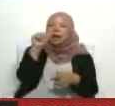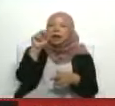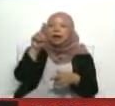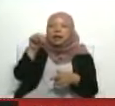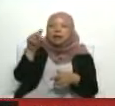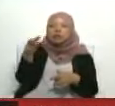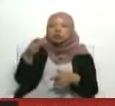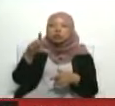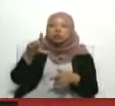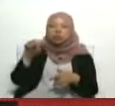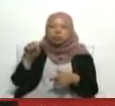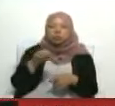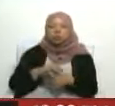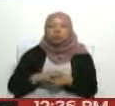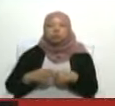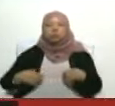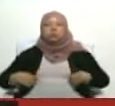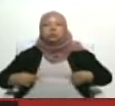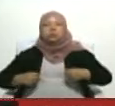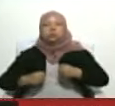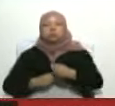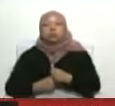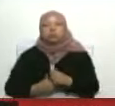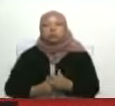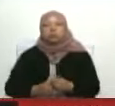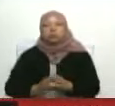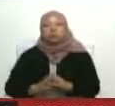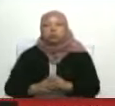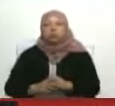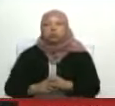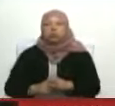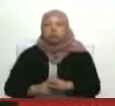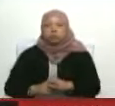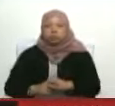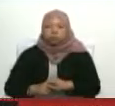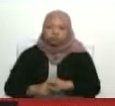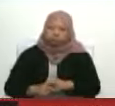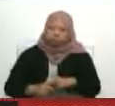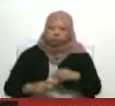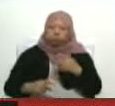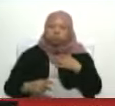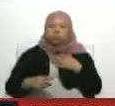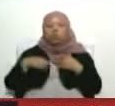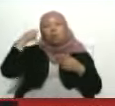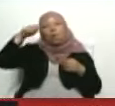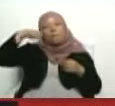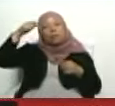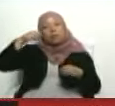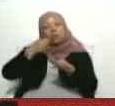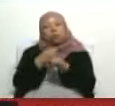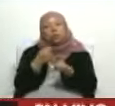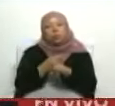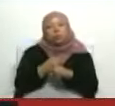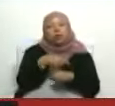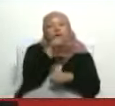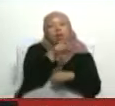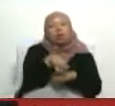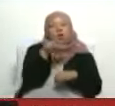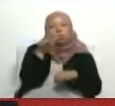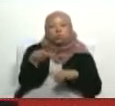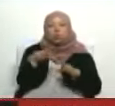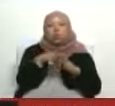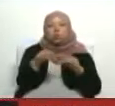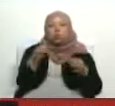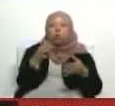él vamos a ver también ahora, cuando lo pida, un video donde esta persona con